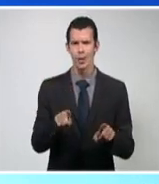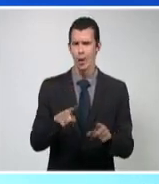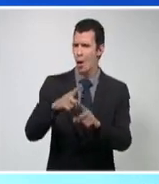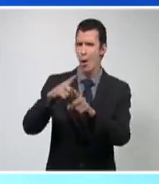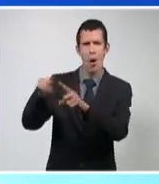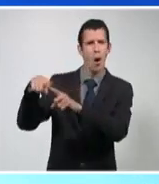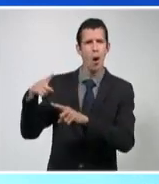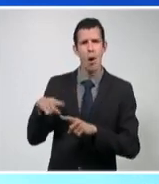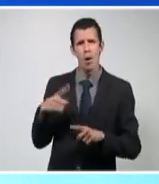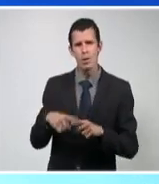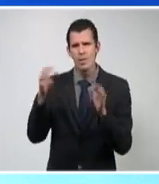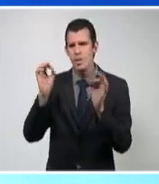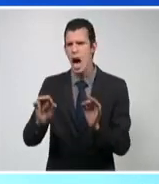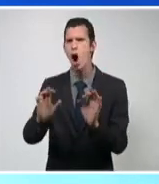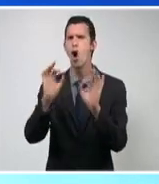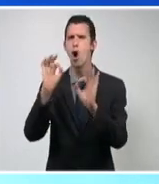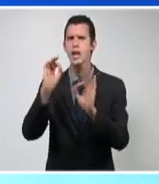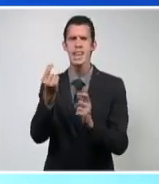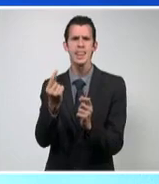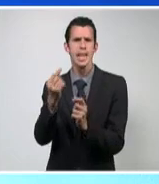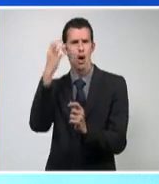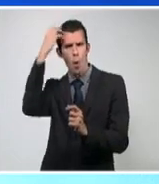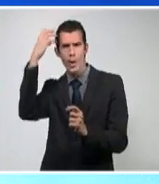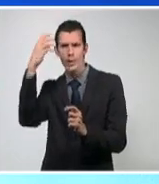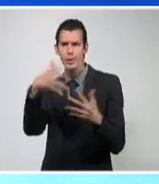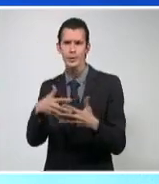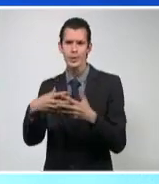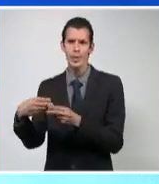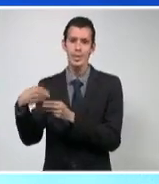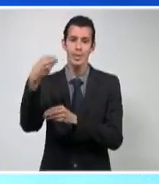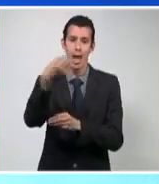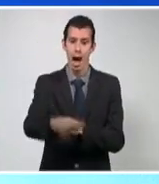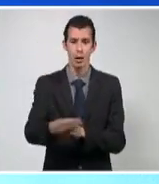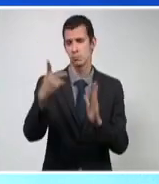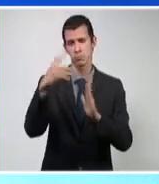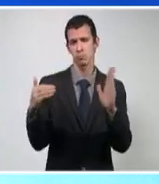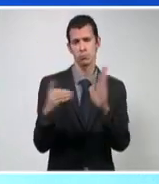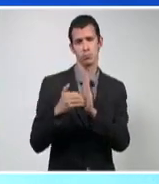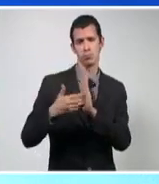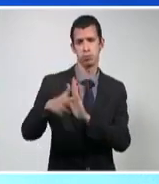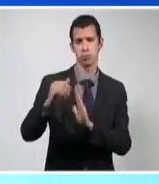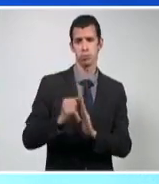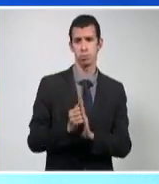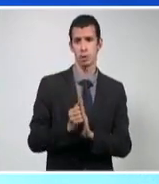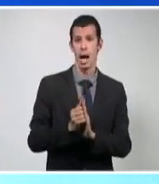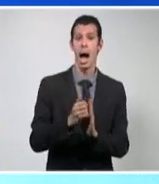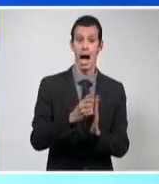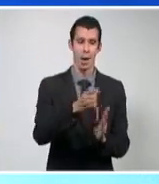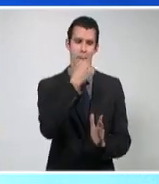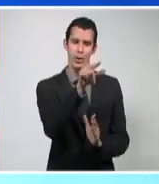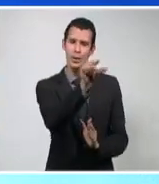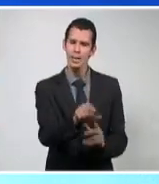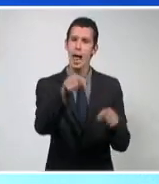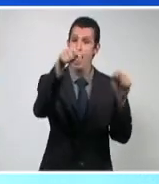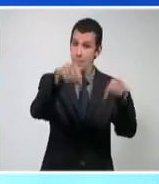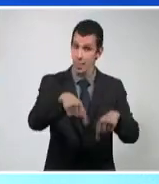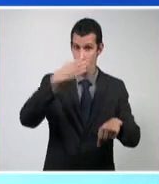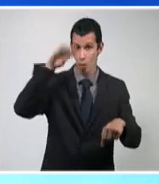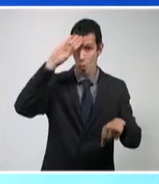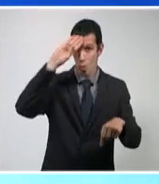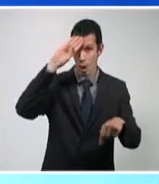$410,710 aprobado solo para ADN Cuba en octubre de 2020. Esta es la ruta de una sola de esas siete plataformas pagadas